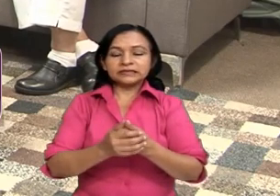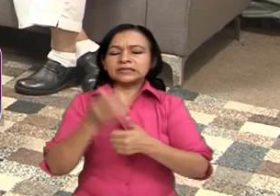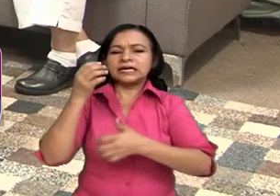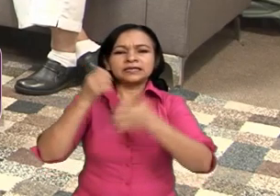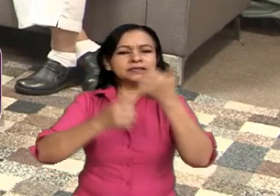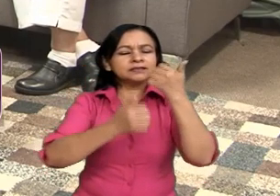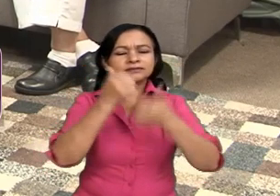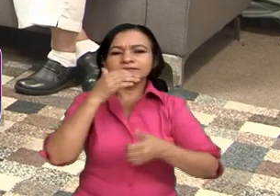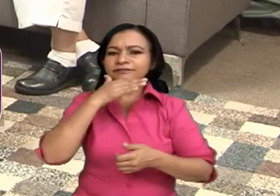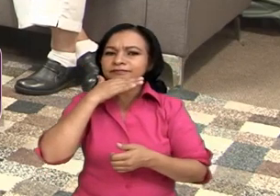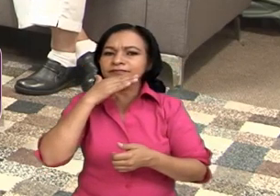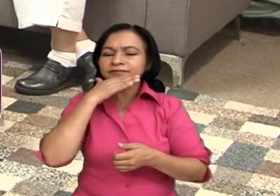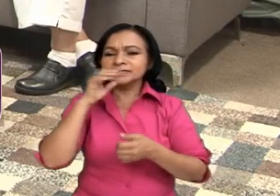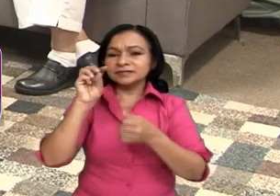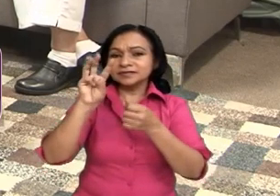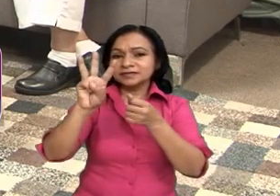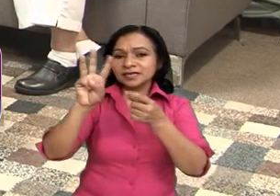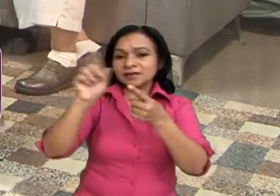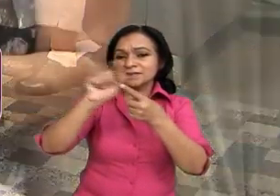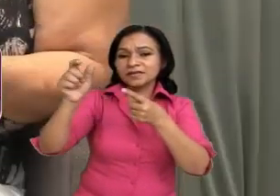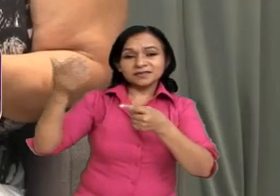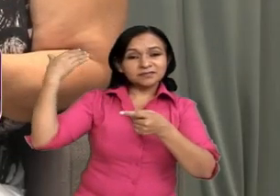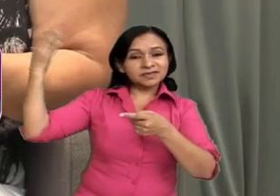crisis de los 3 meses del golpe,